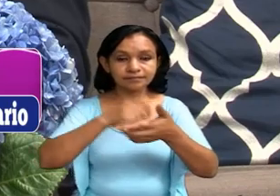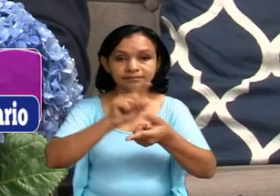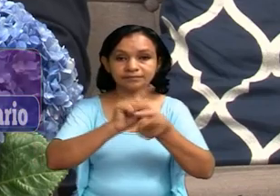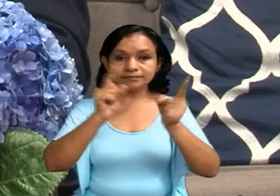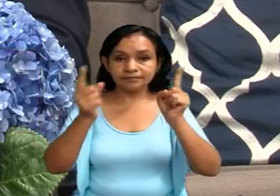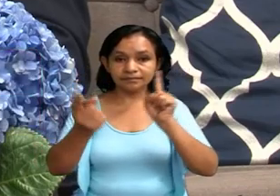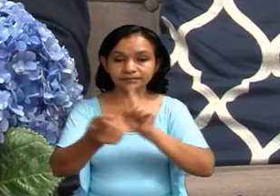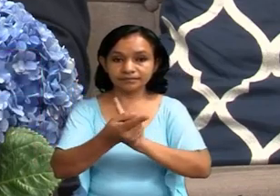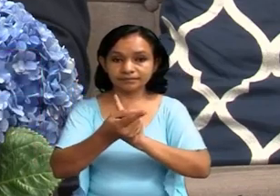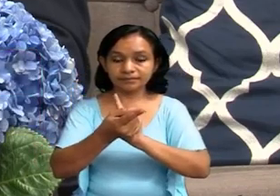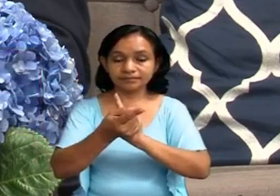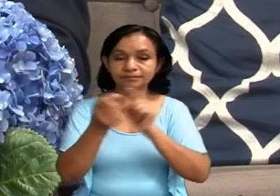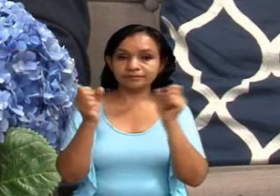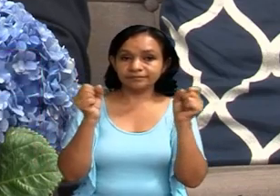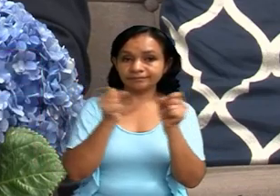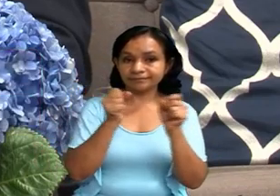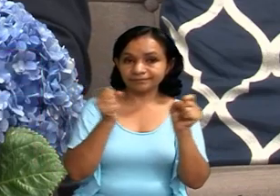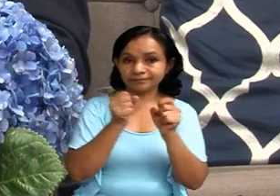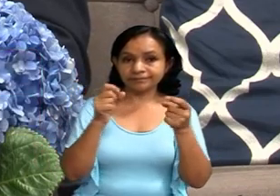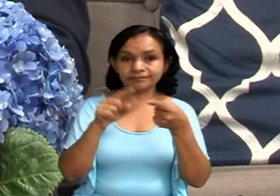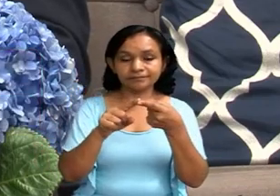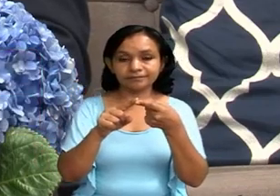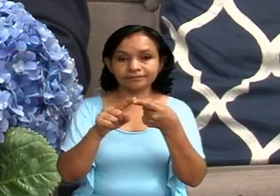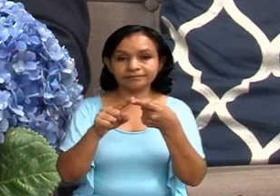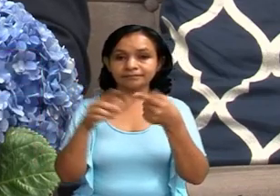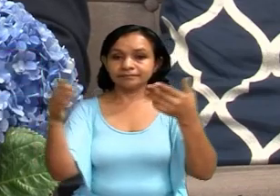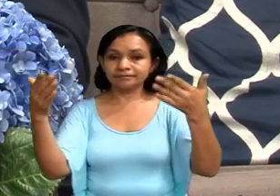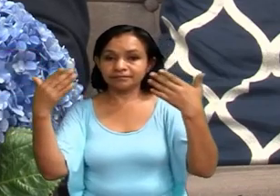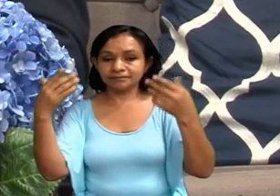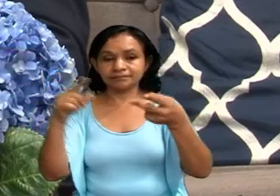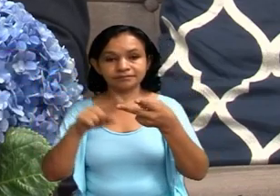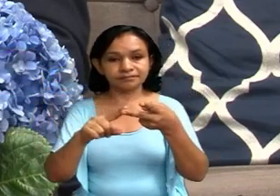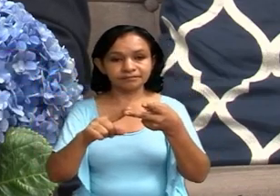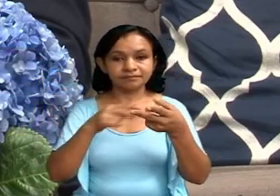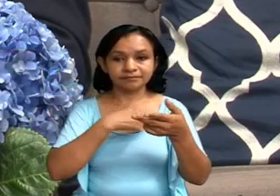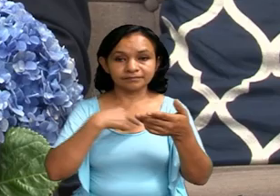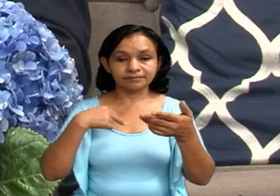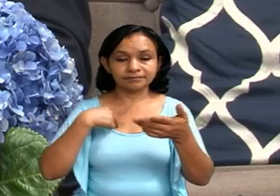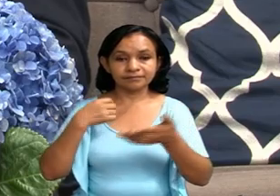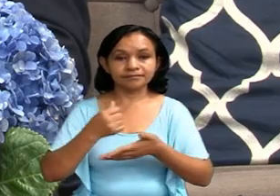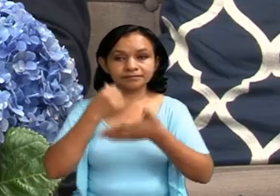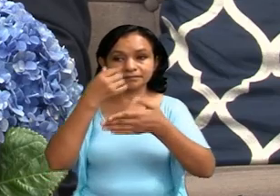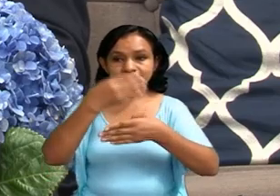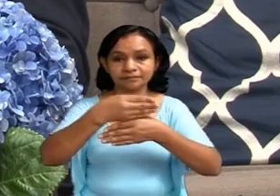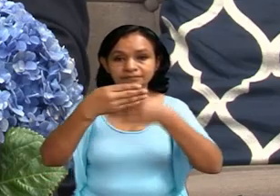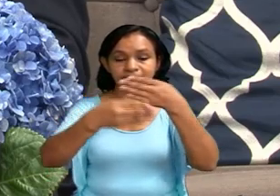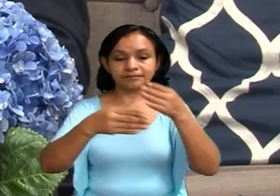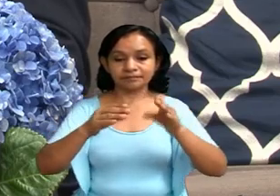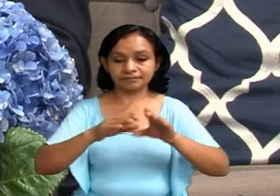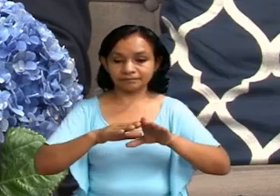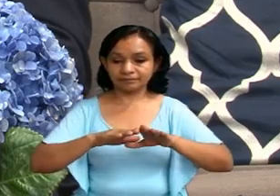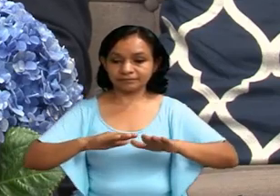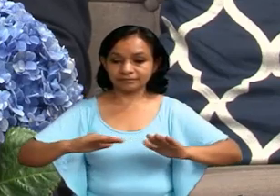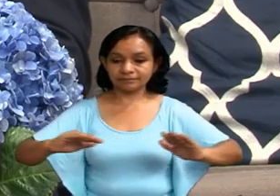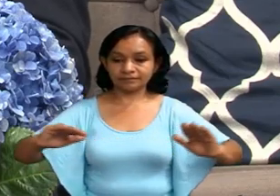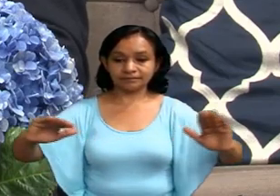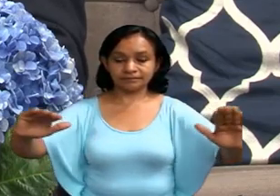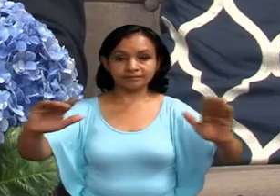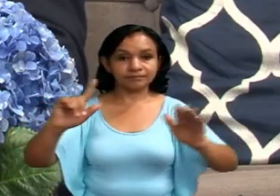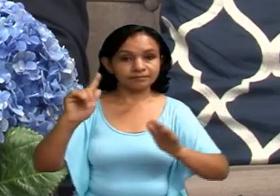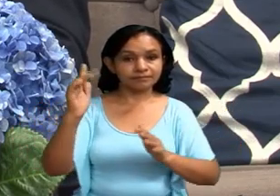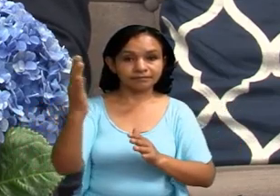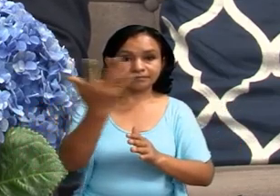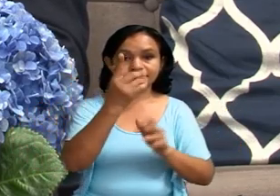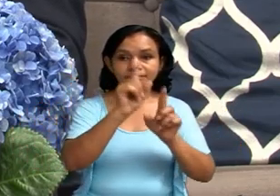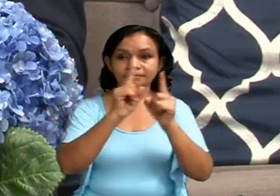del sistema climático, de climatización, vamos a hacer una inversión fuerte en las aceras, vamos a hacer un cambio total de